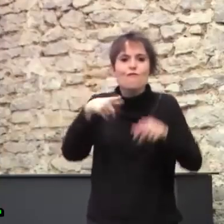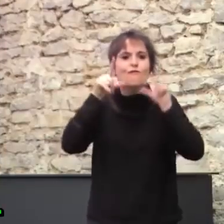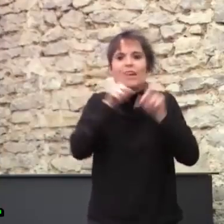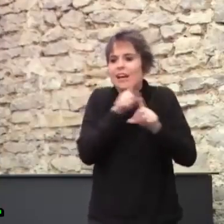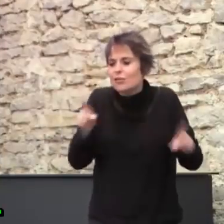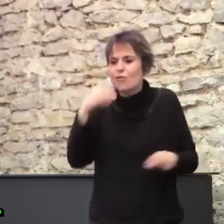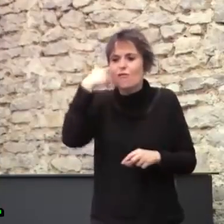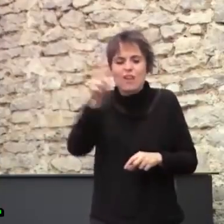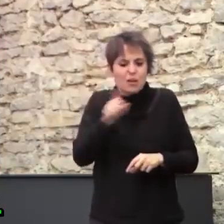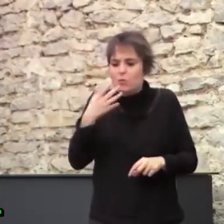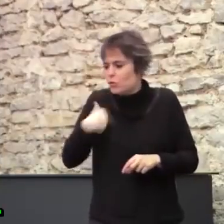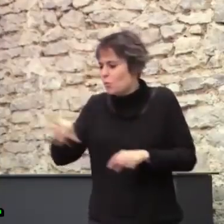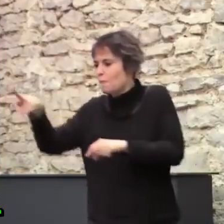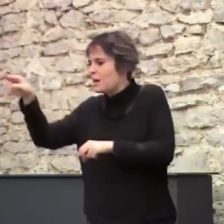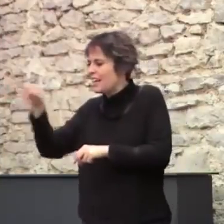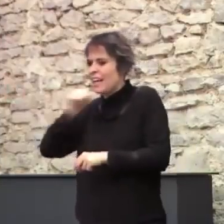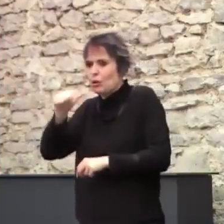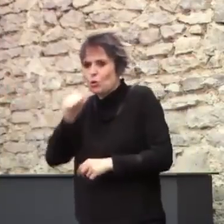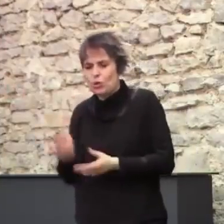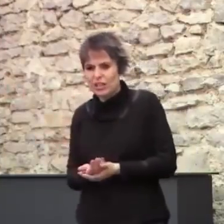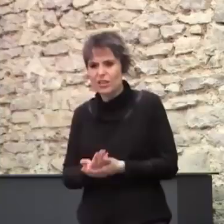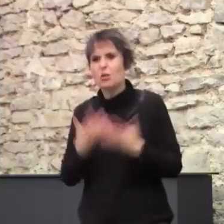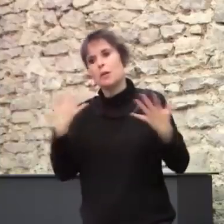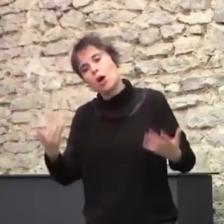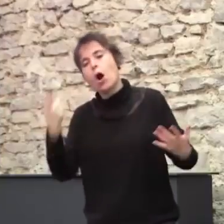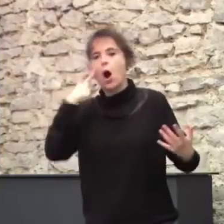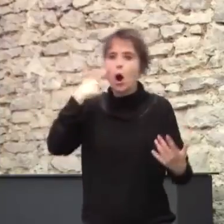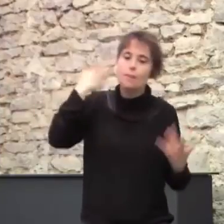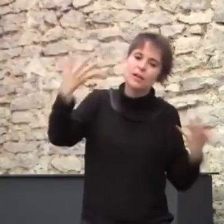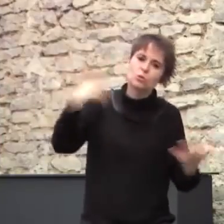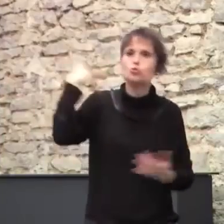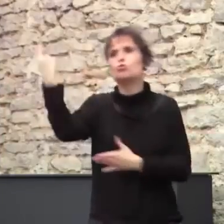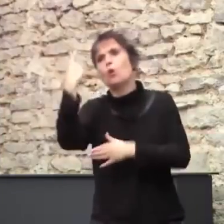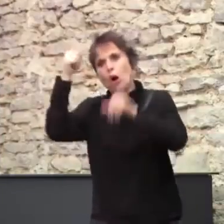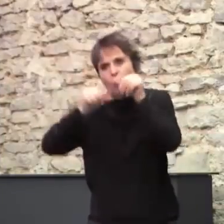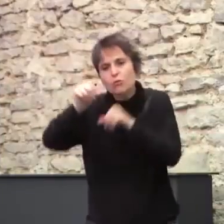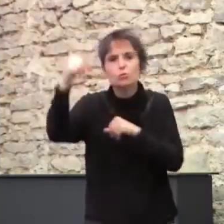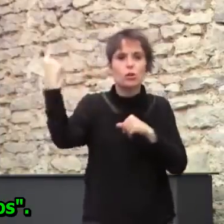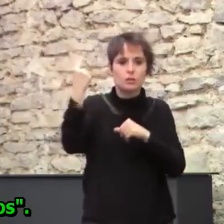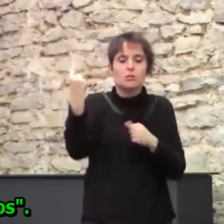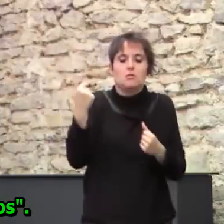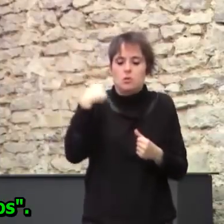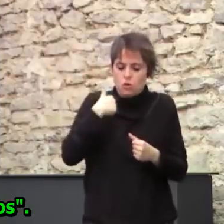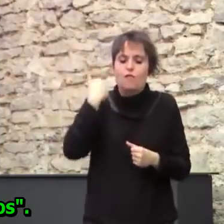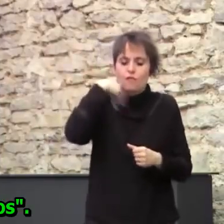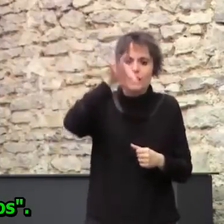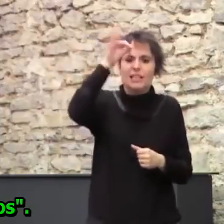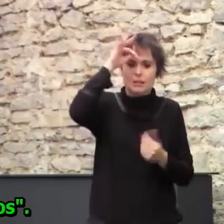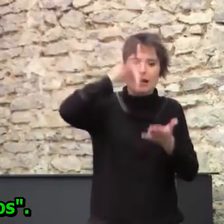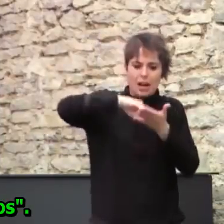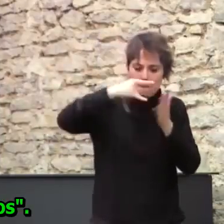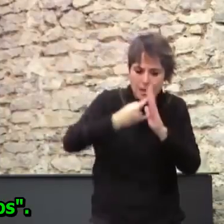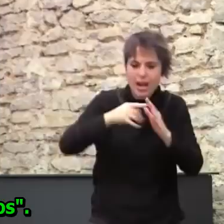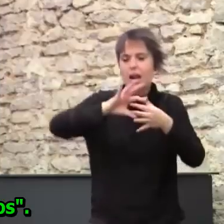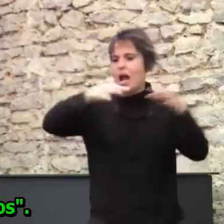abuela, no soy fea, es que no quiero estar con nadie. Ya, pero mujer, pues si te vas a quedar sola, tal. Digo, me ves sola, si yo todos los fines de semana tengo planes